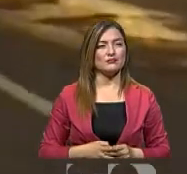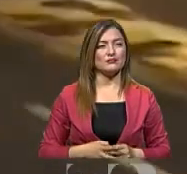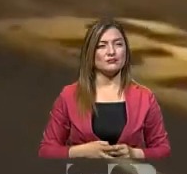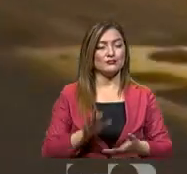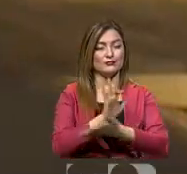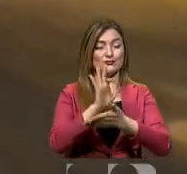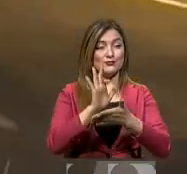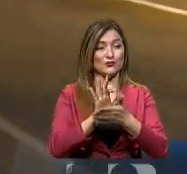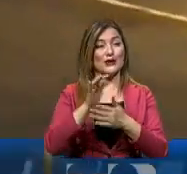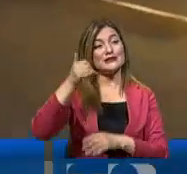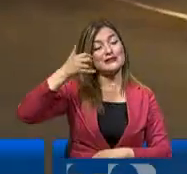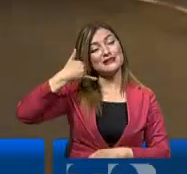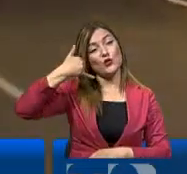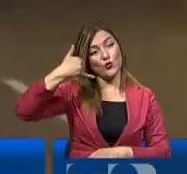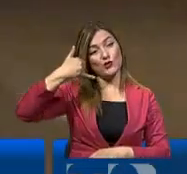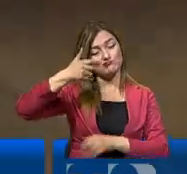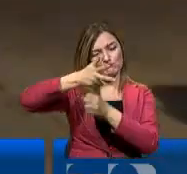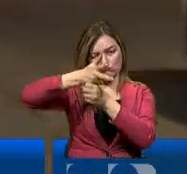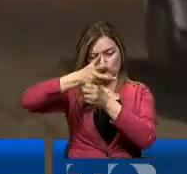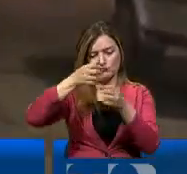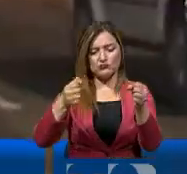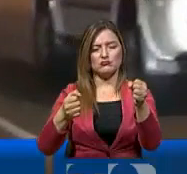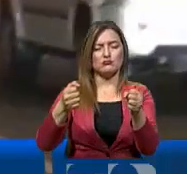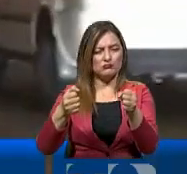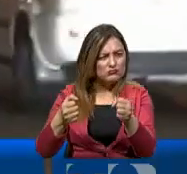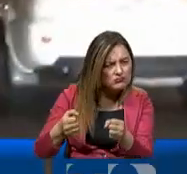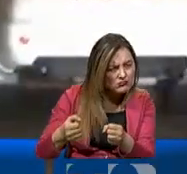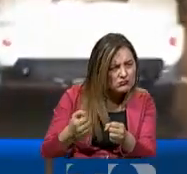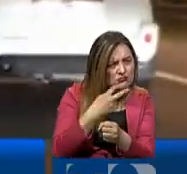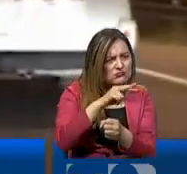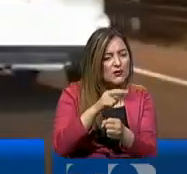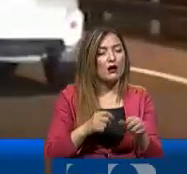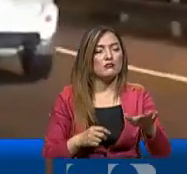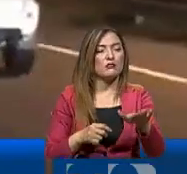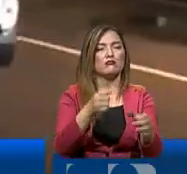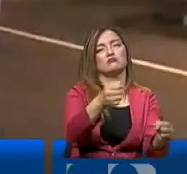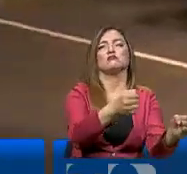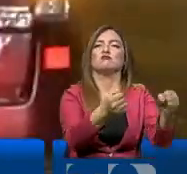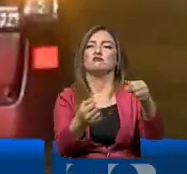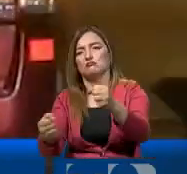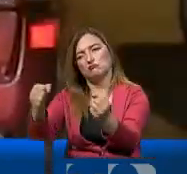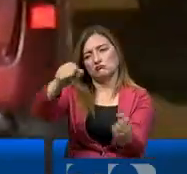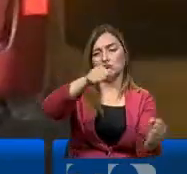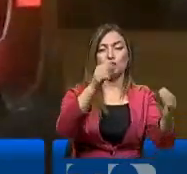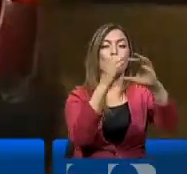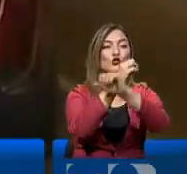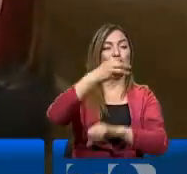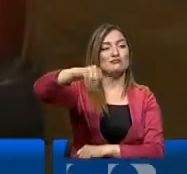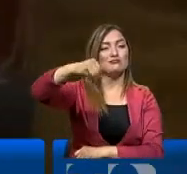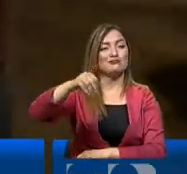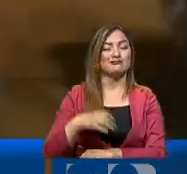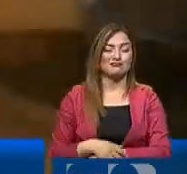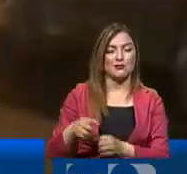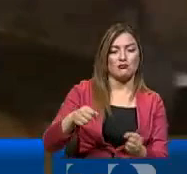Un testigo grabó con su celular cómo circulaba un vehículo del cuerpo de bomberos del Cantón Mejía la noche del miércoles. Avanza en zigzag,